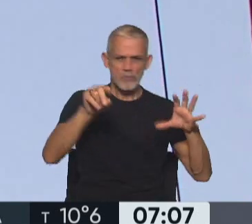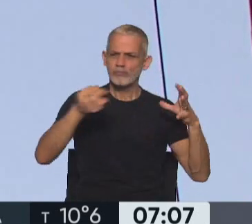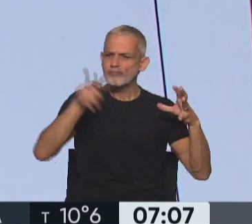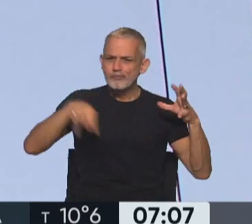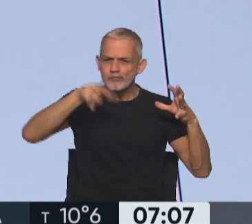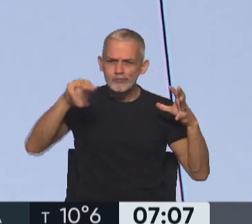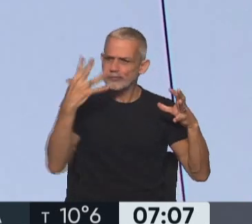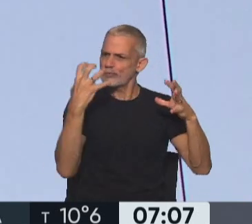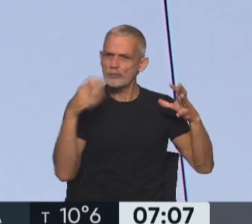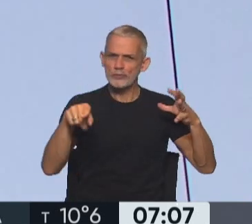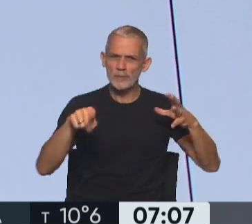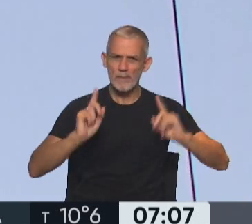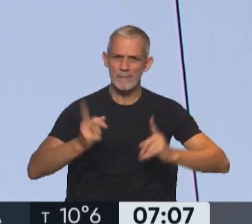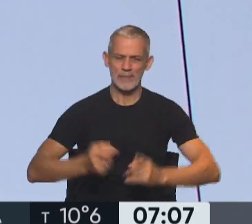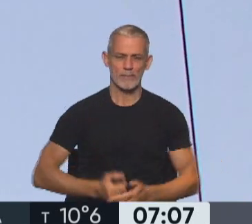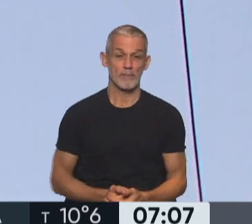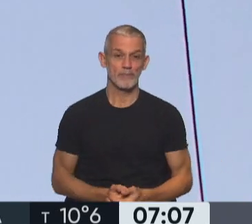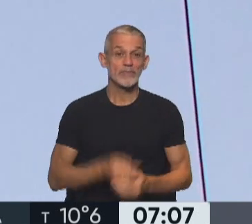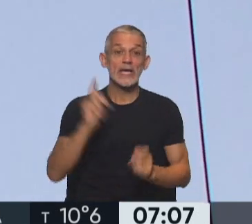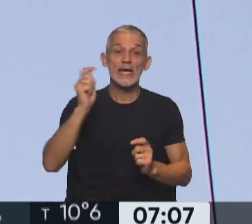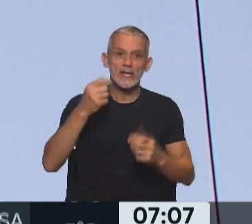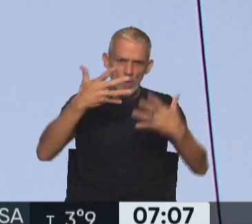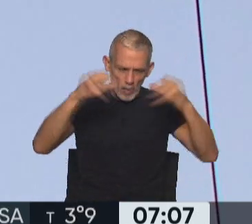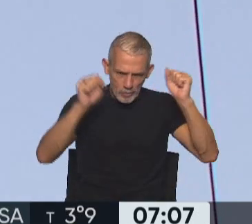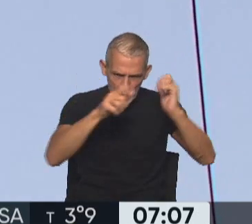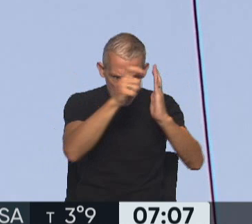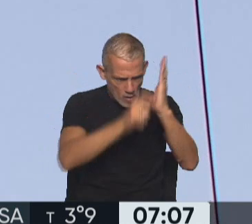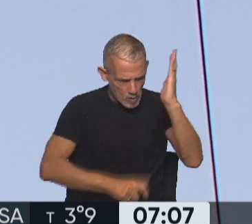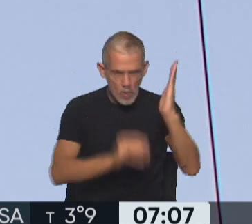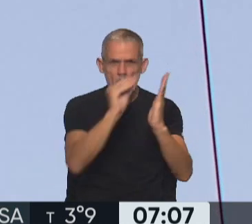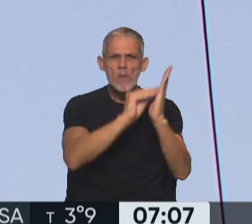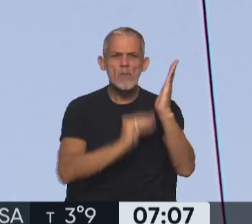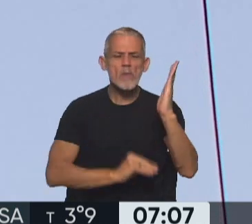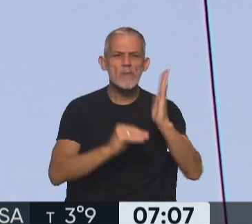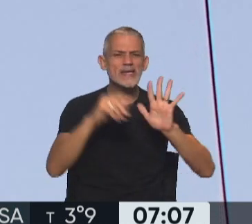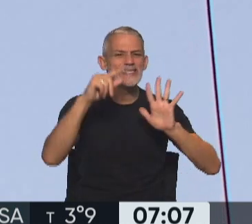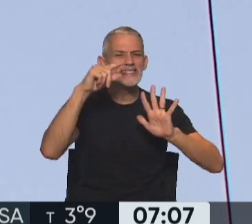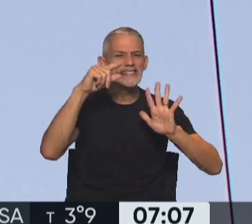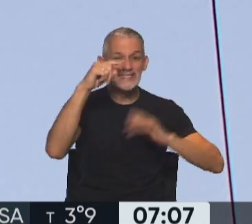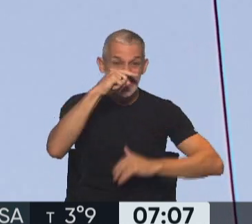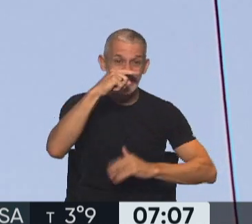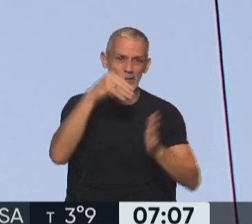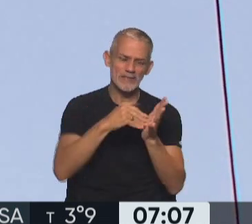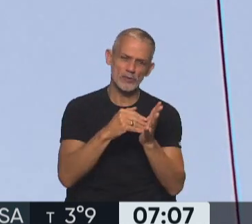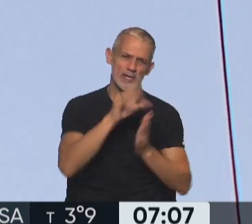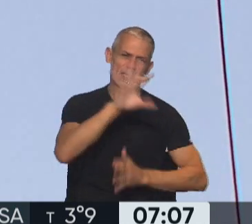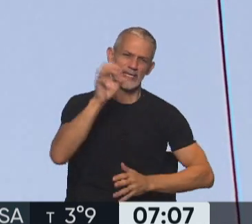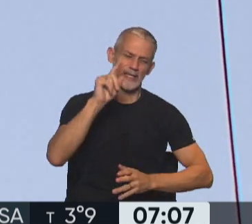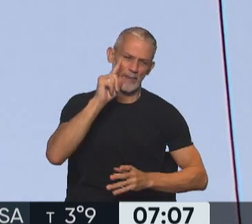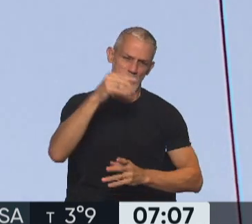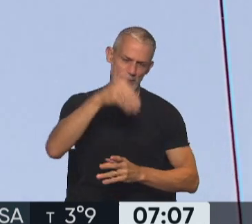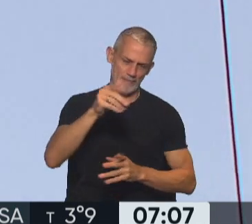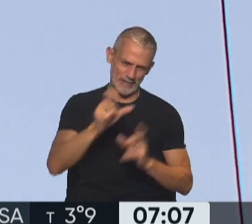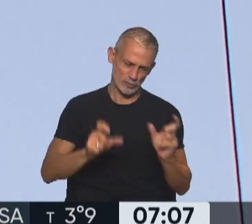situación urbana. Bien, ¿quiénes se encontraron en esos fichajes, además de más de 7,5 millones de personas, como también